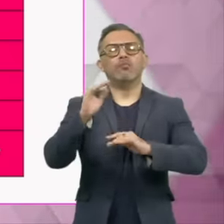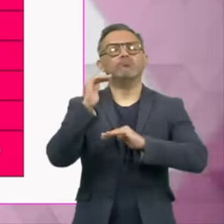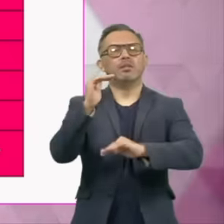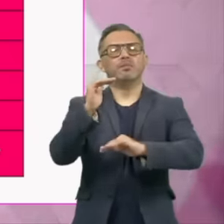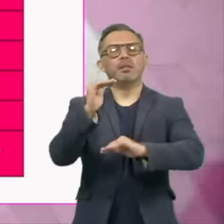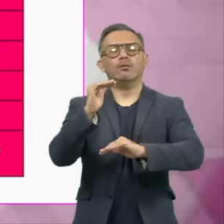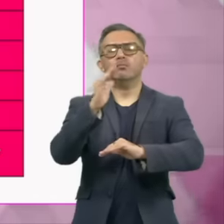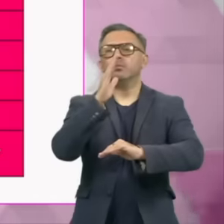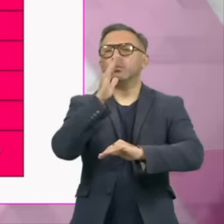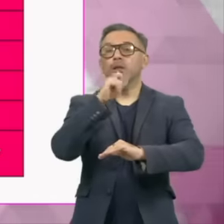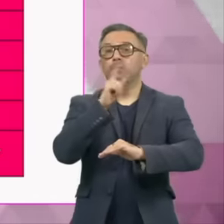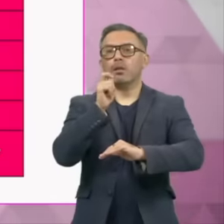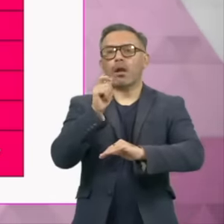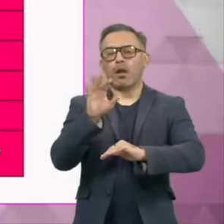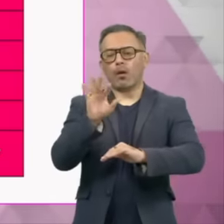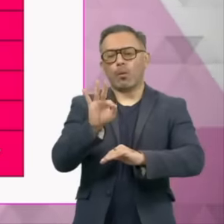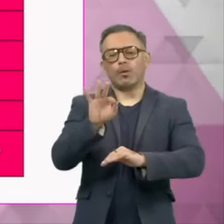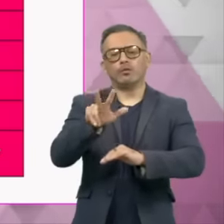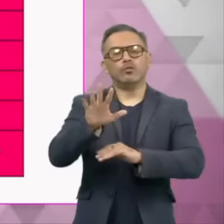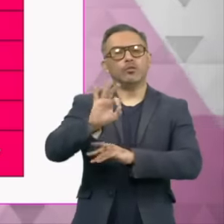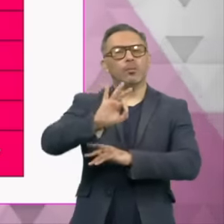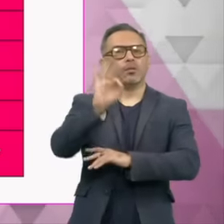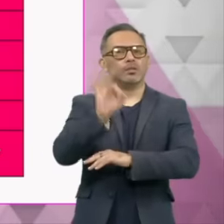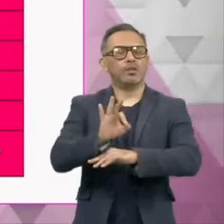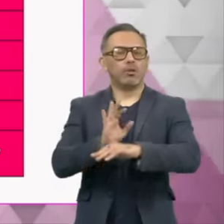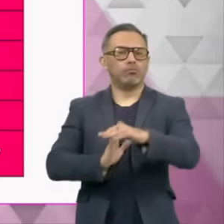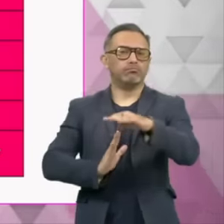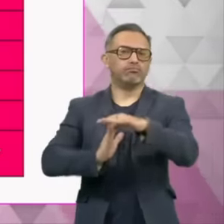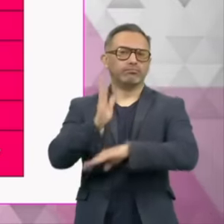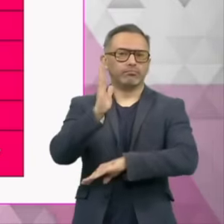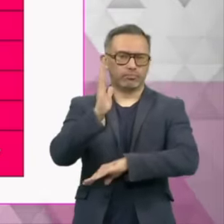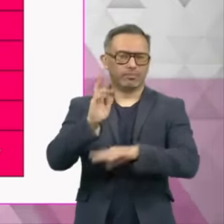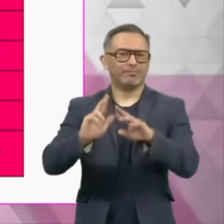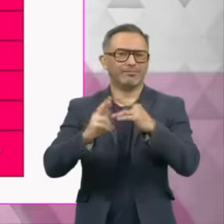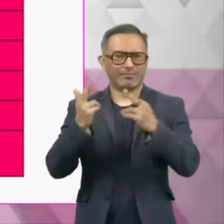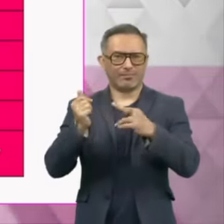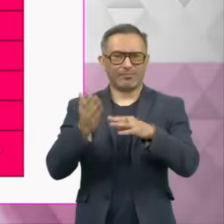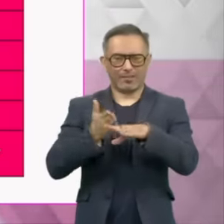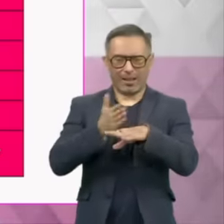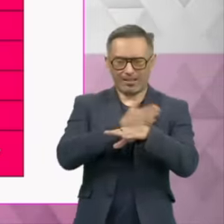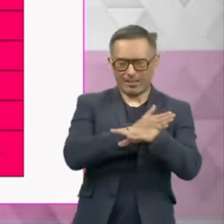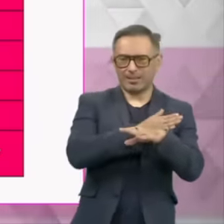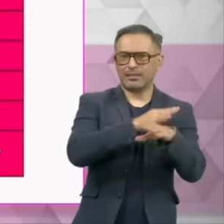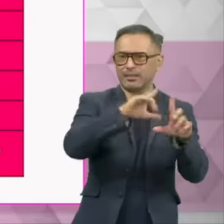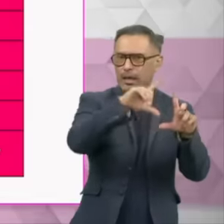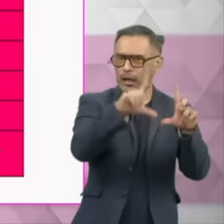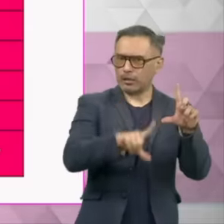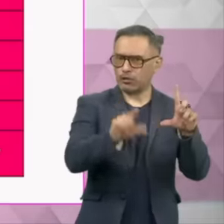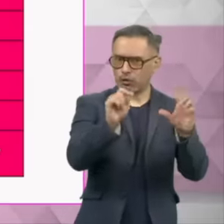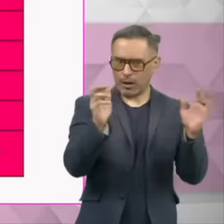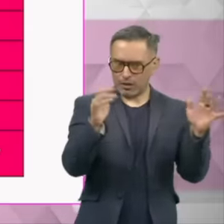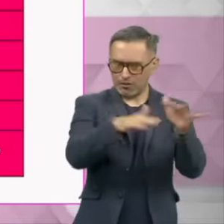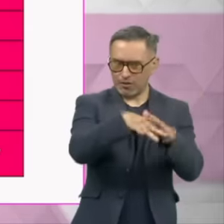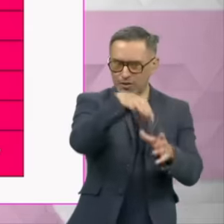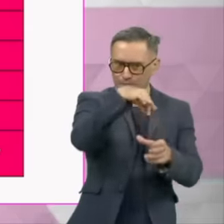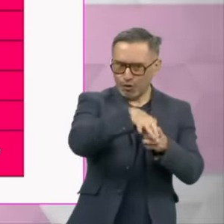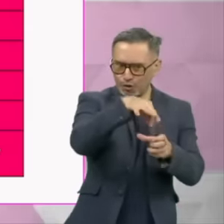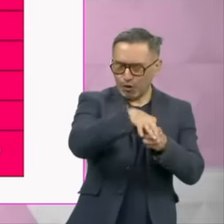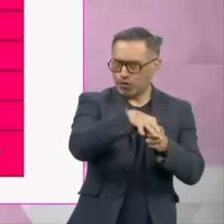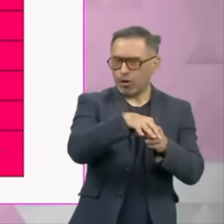un 48% por encima de la totalidad de la votación nacional